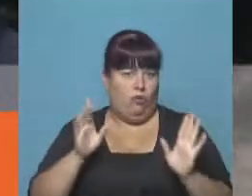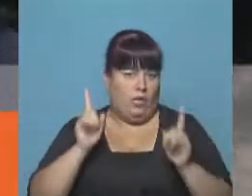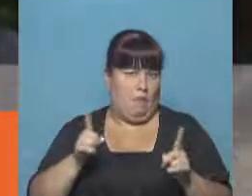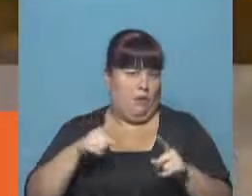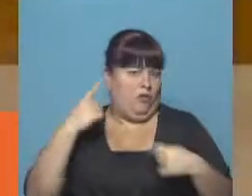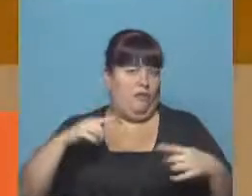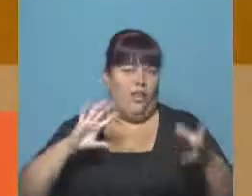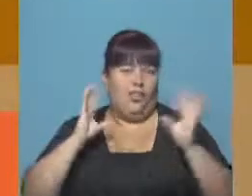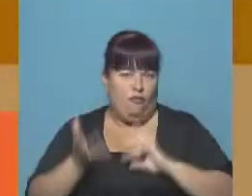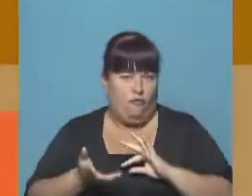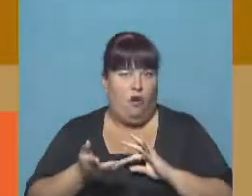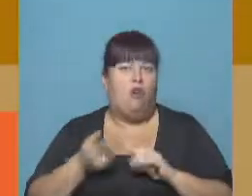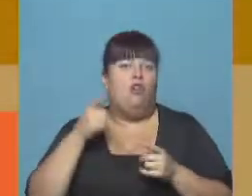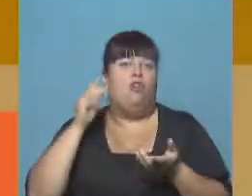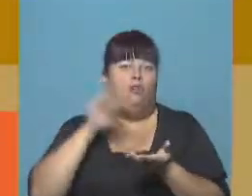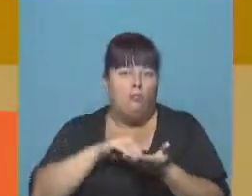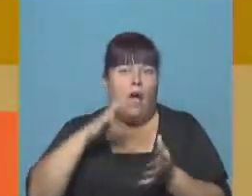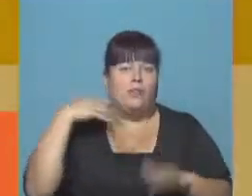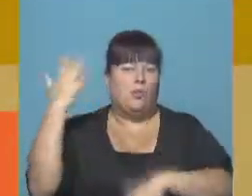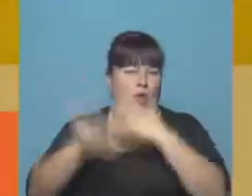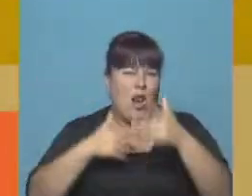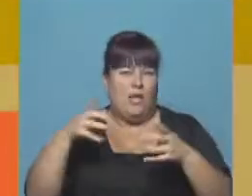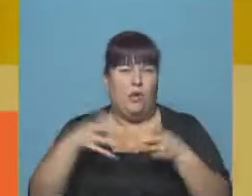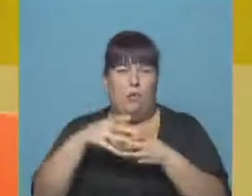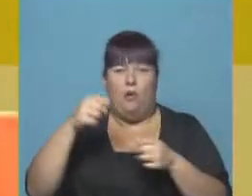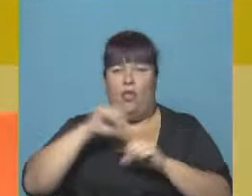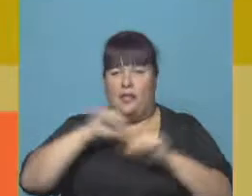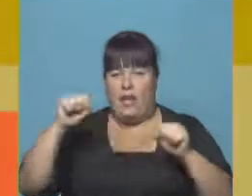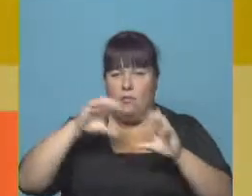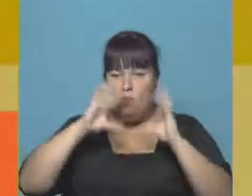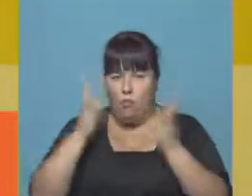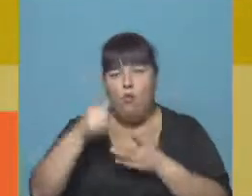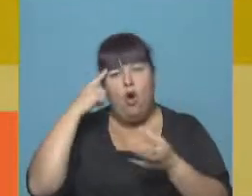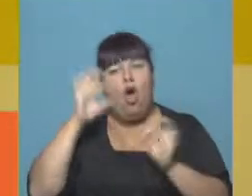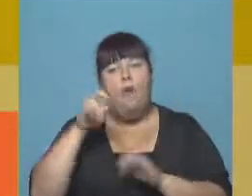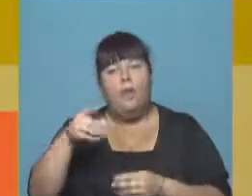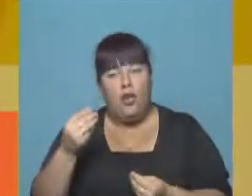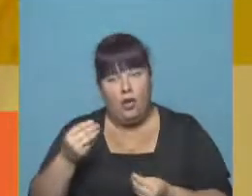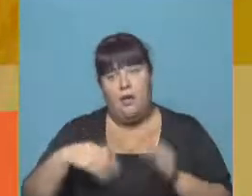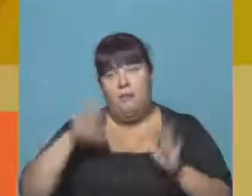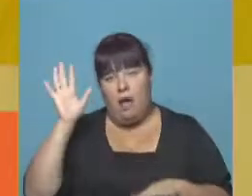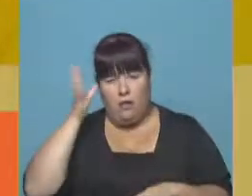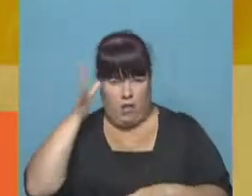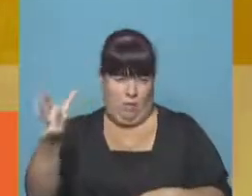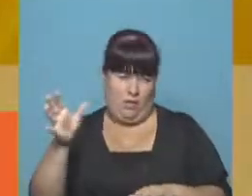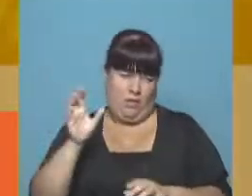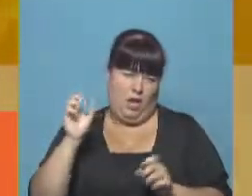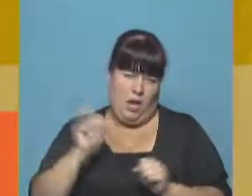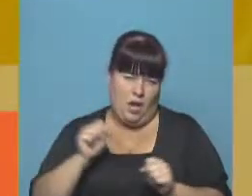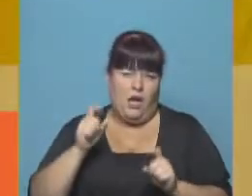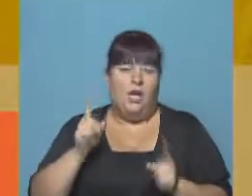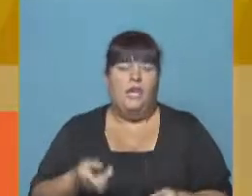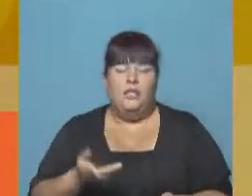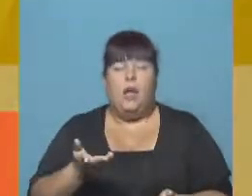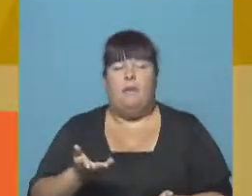todo tipo ante este nuevo hecho de violencia por parte del terrorismo internacional. ¿Tu análisis cuál es? Sobre todo por la crueldad, Daniel, y más que